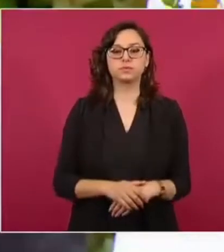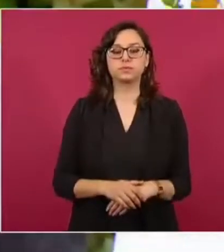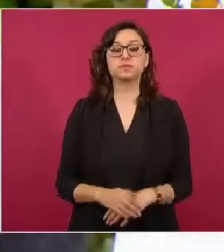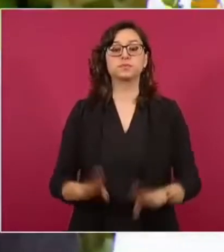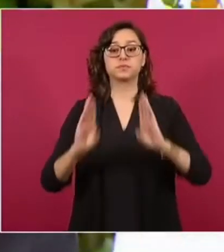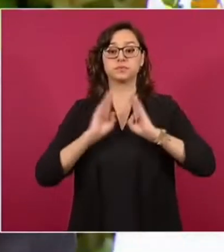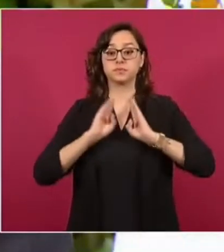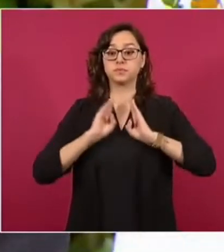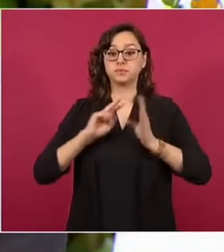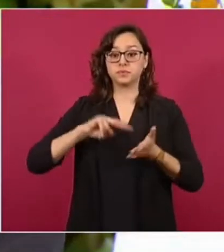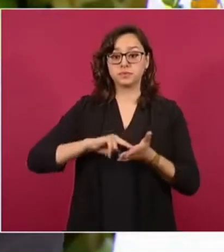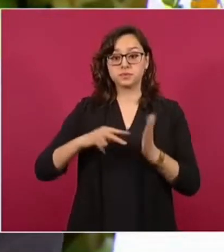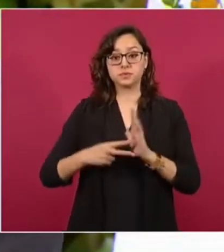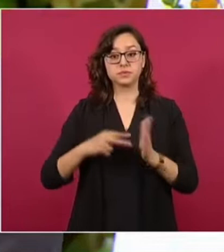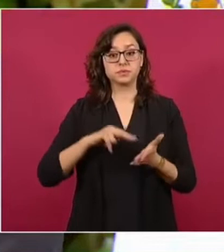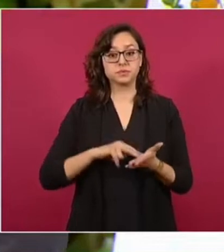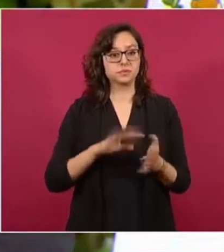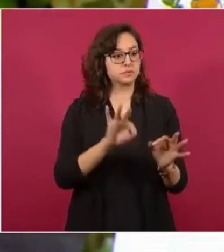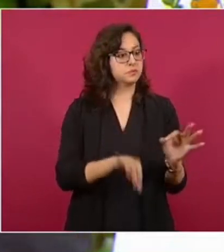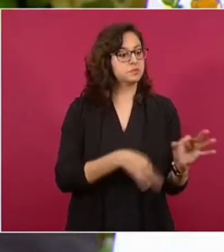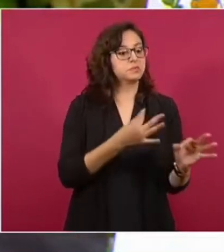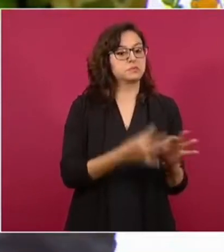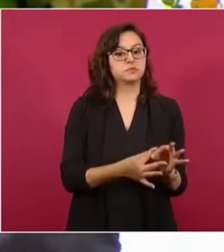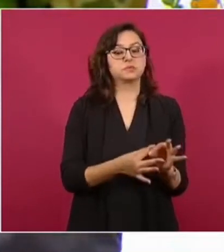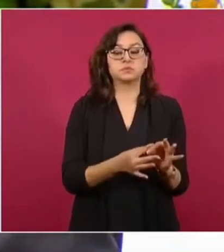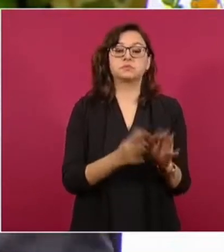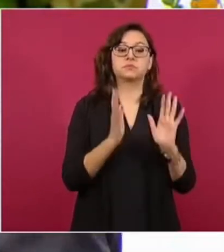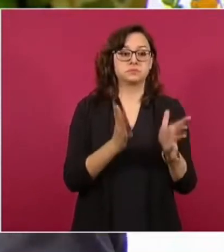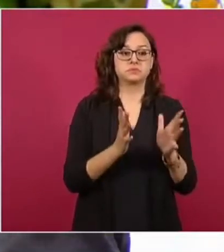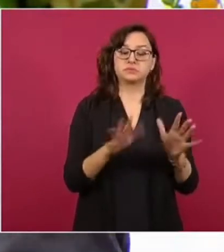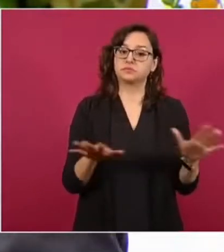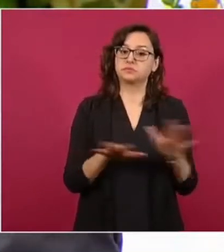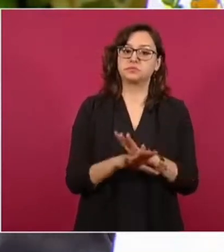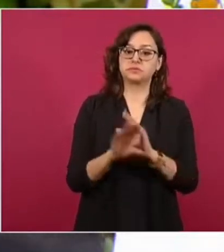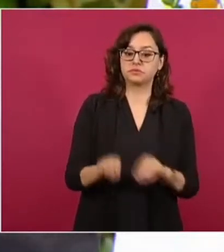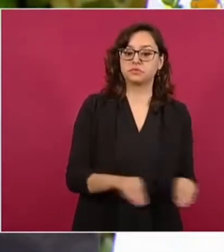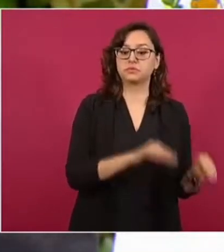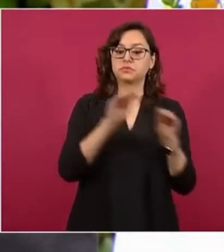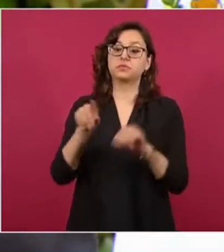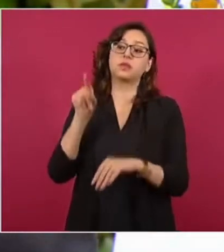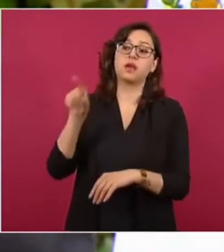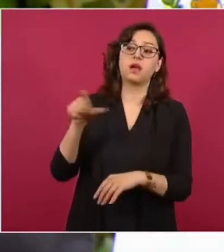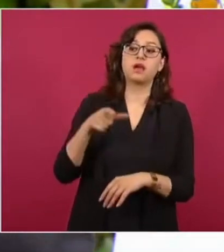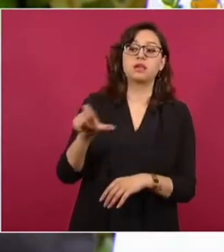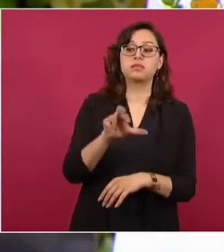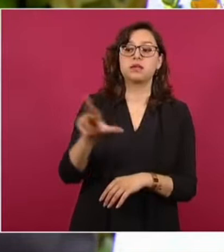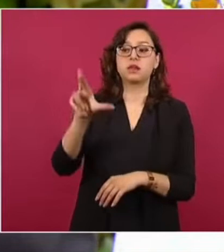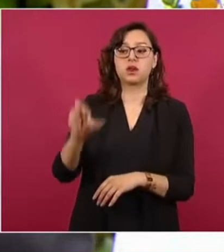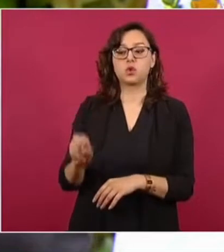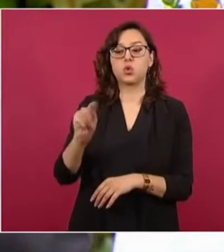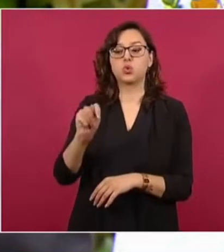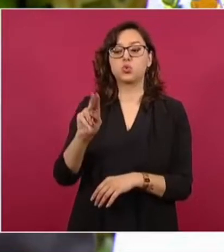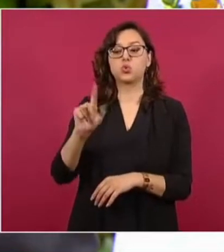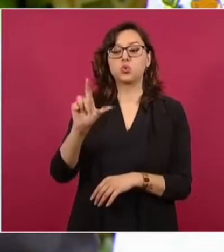están por iniciar la construcción del Aeropuerto Internacional de Tulum, Quintana Roo, que entrará